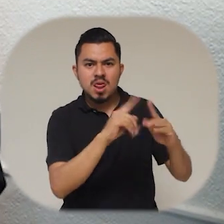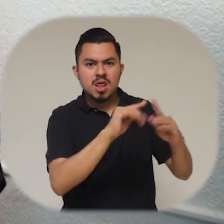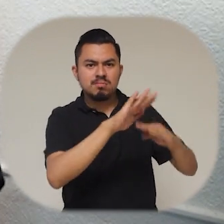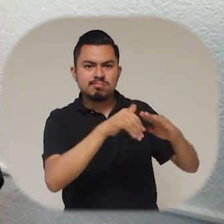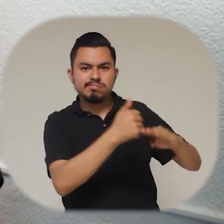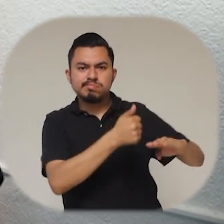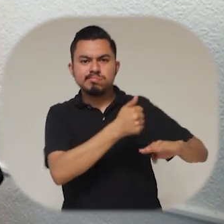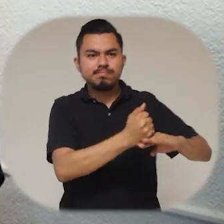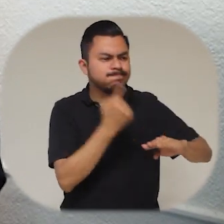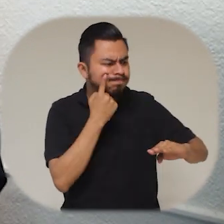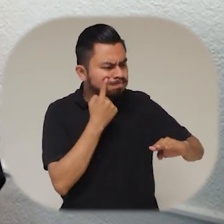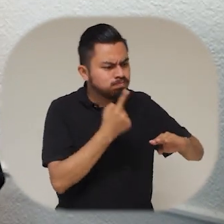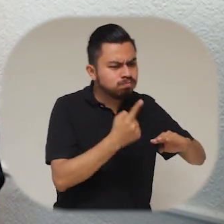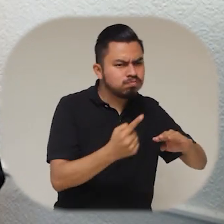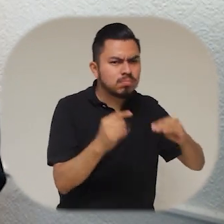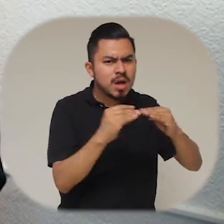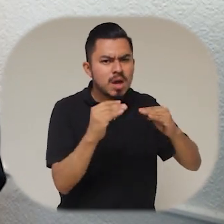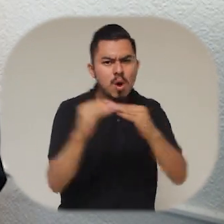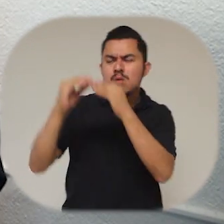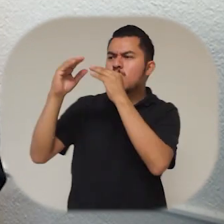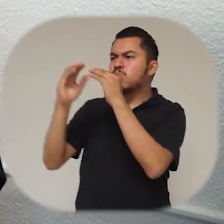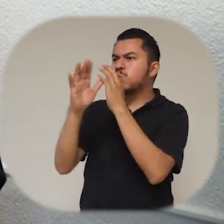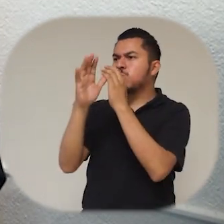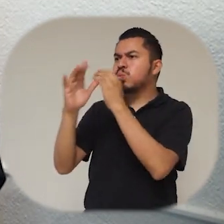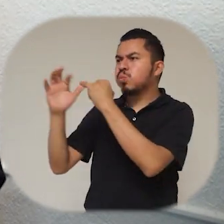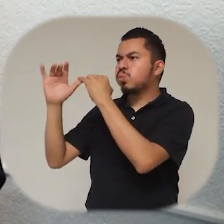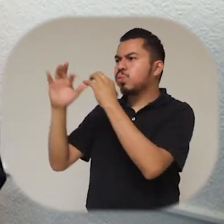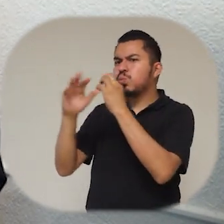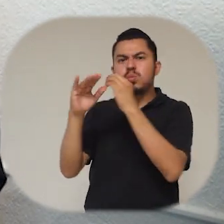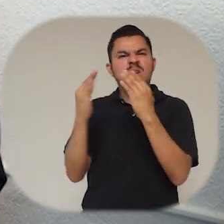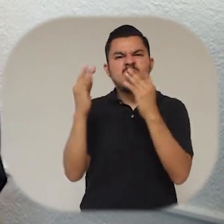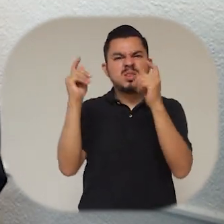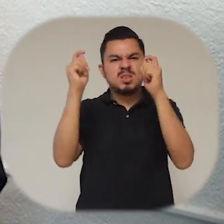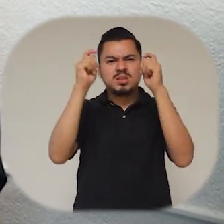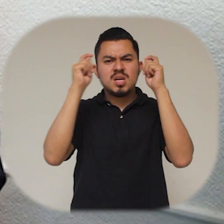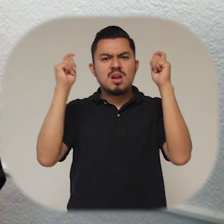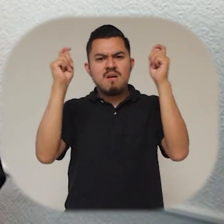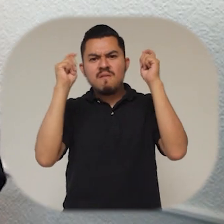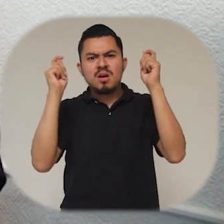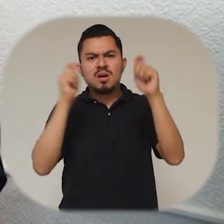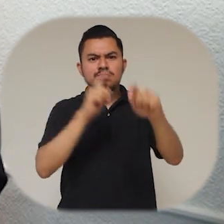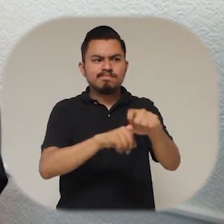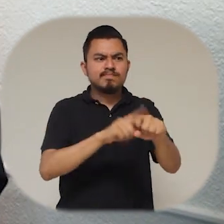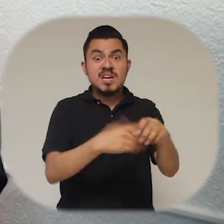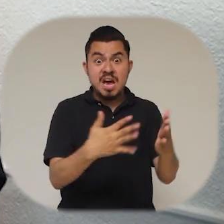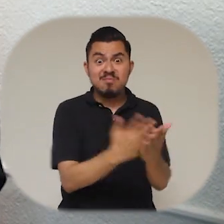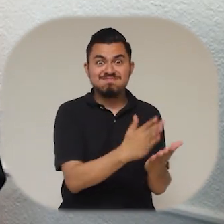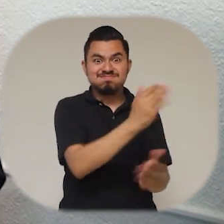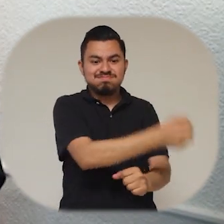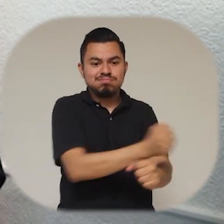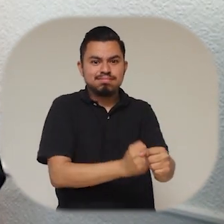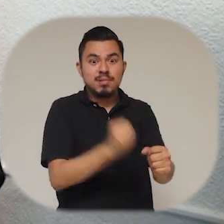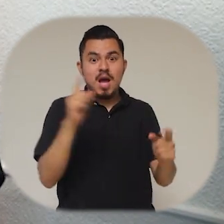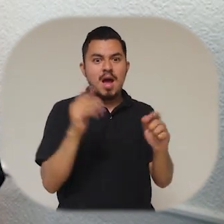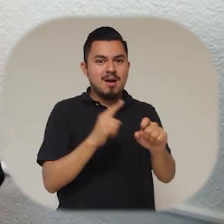o guerra, anunciando ese tiempo. Pero realmente el oficio más grande de